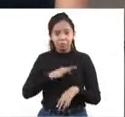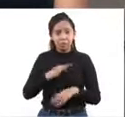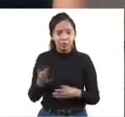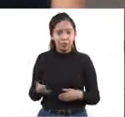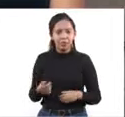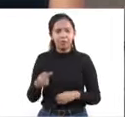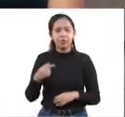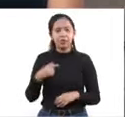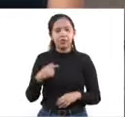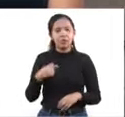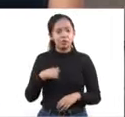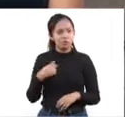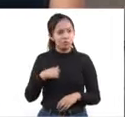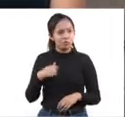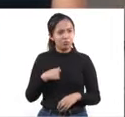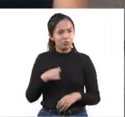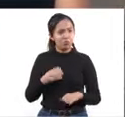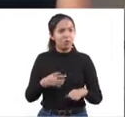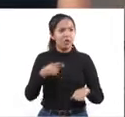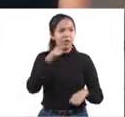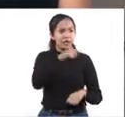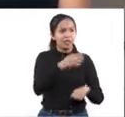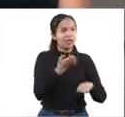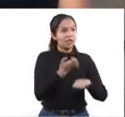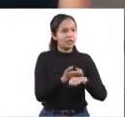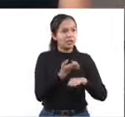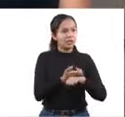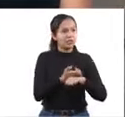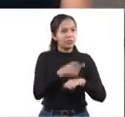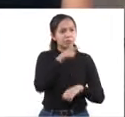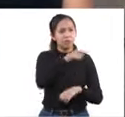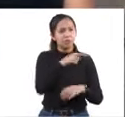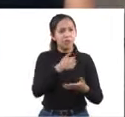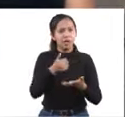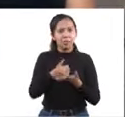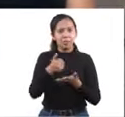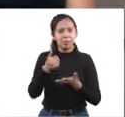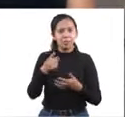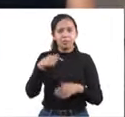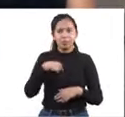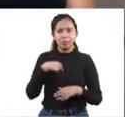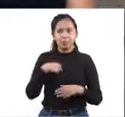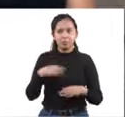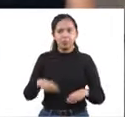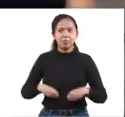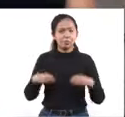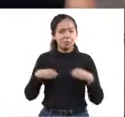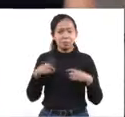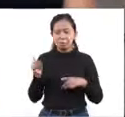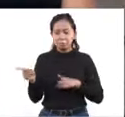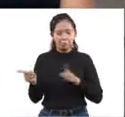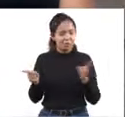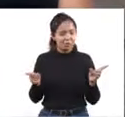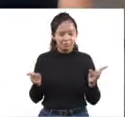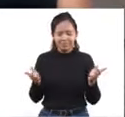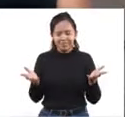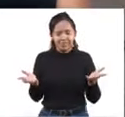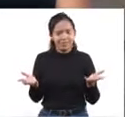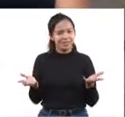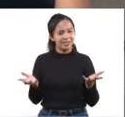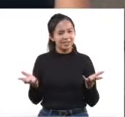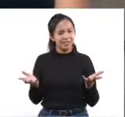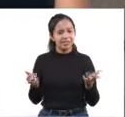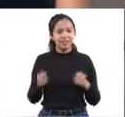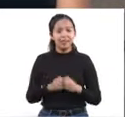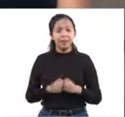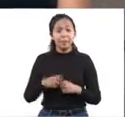era lo suficientemente americana porque no tengo un documento que lo avale. No era ni de aquí ni de allá. Y la